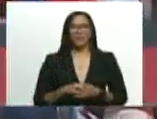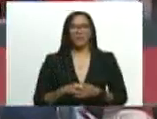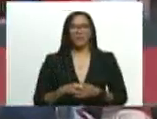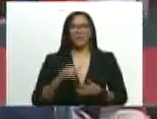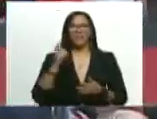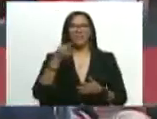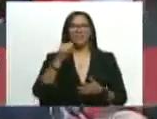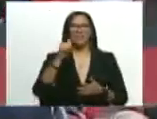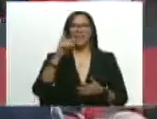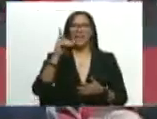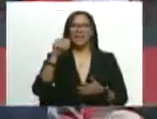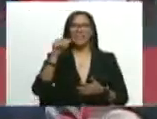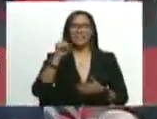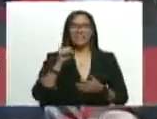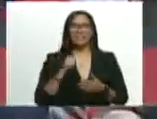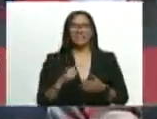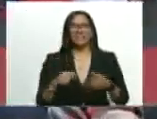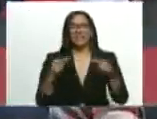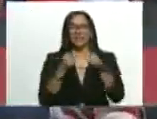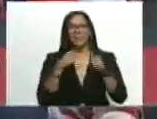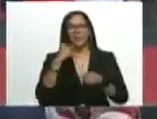Bolívar equipo político